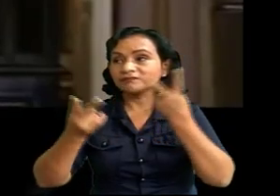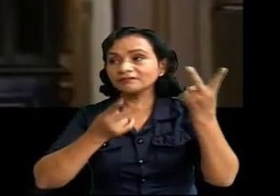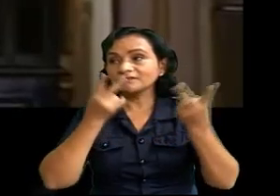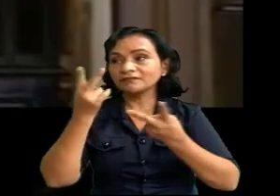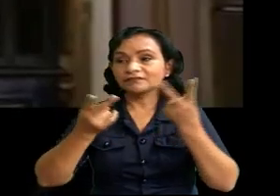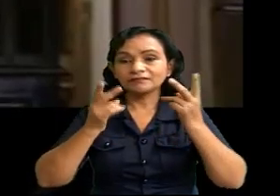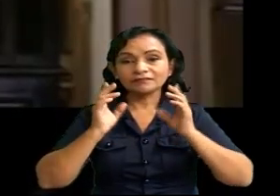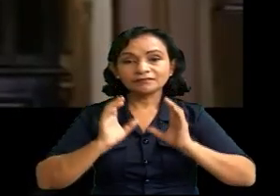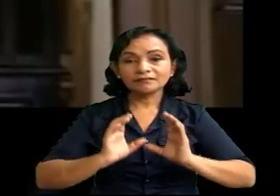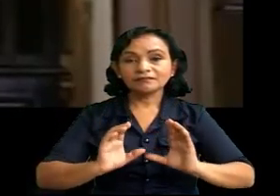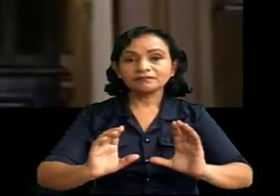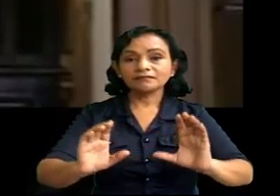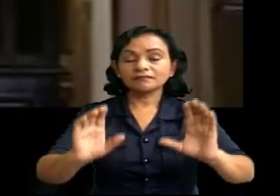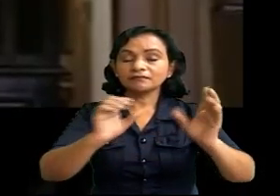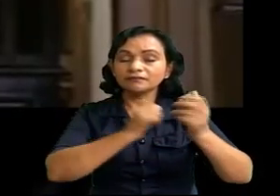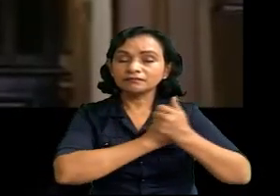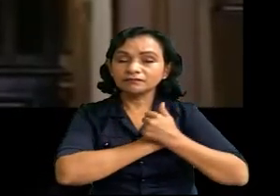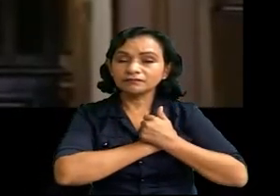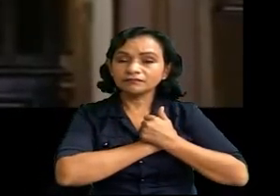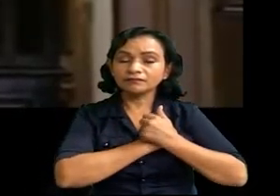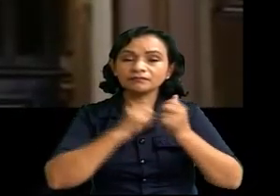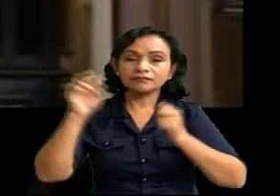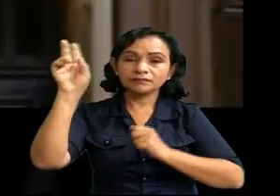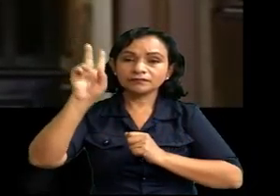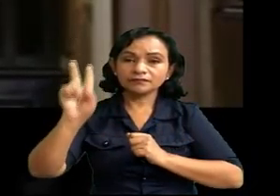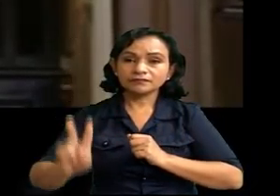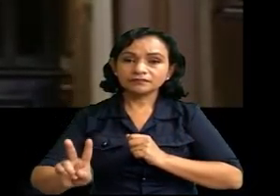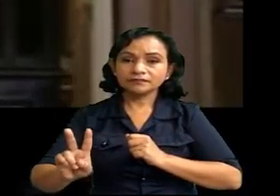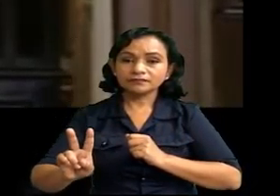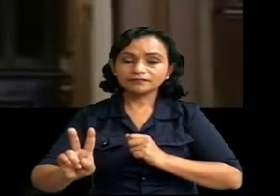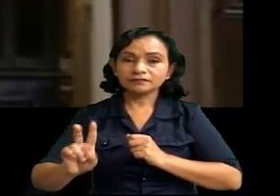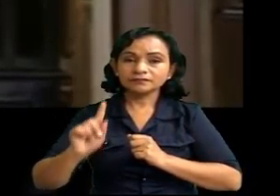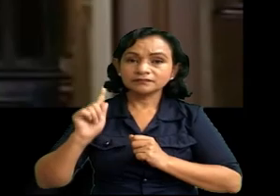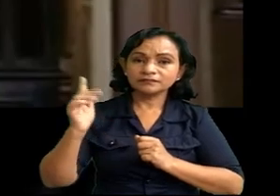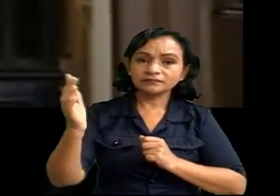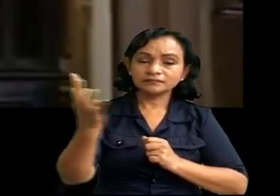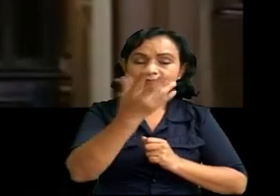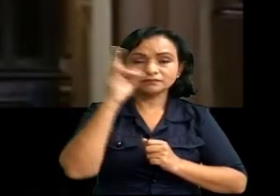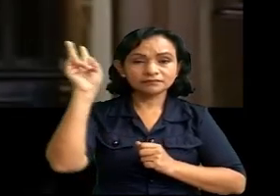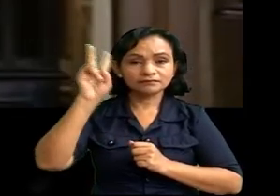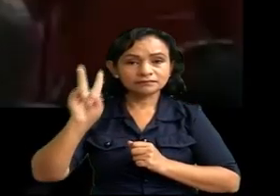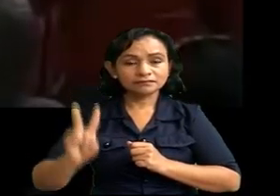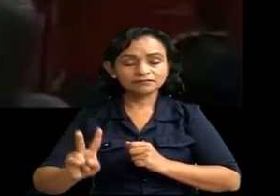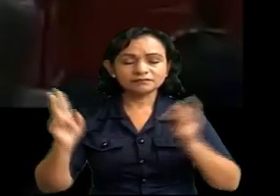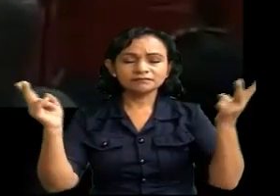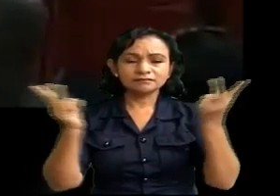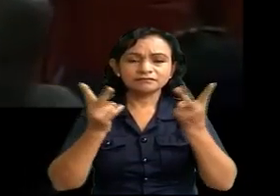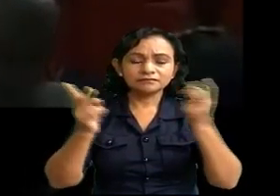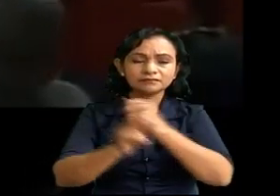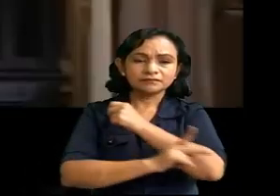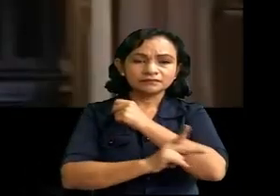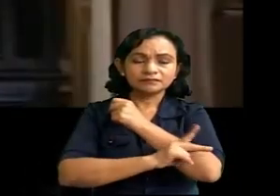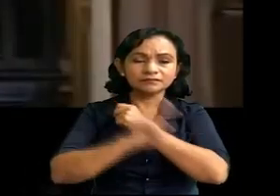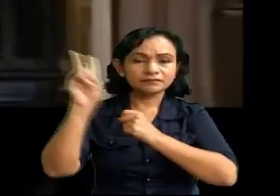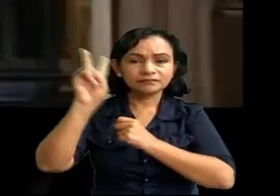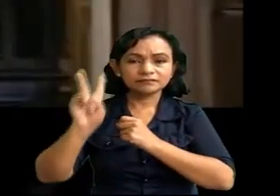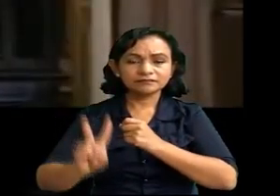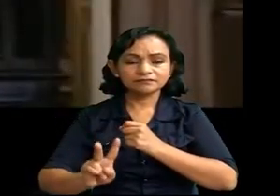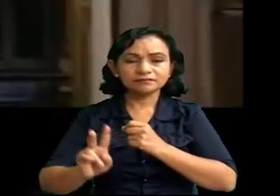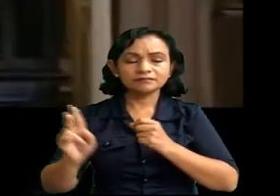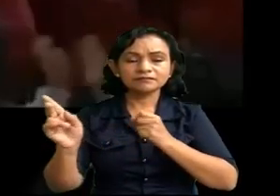las calles queridas de la patria, los campos queridos de Venezuela. ¡Viva la patria!